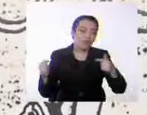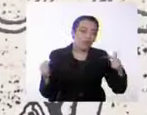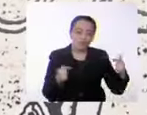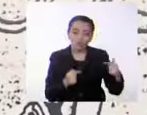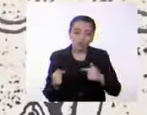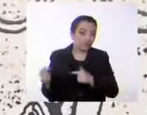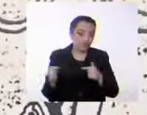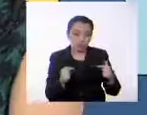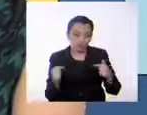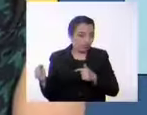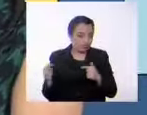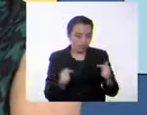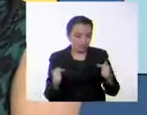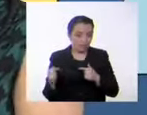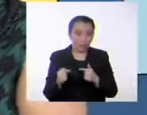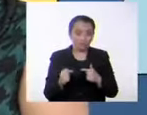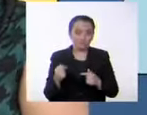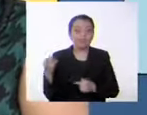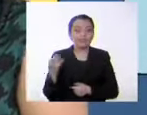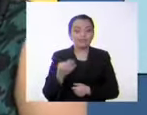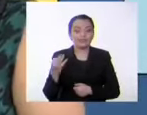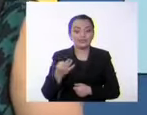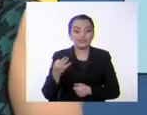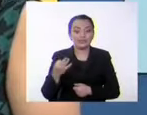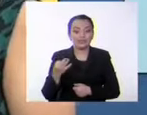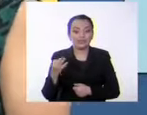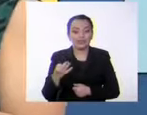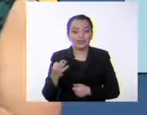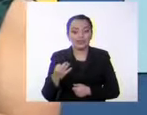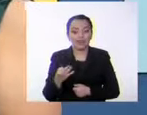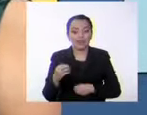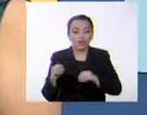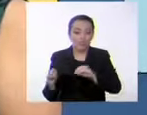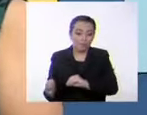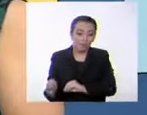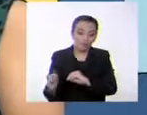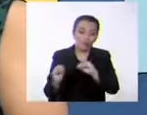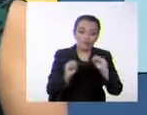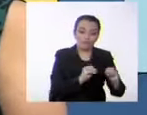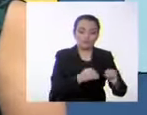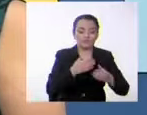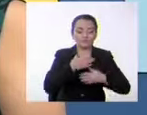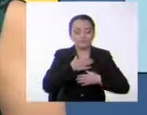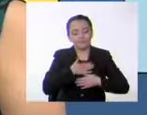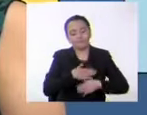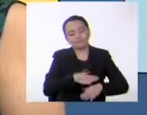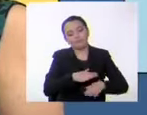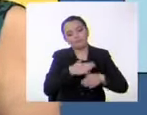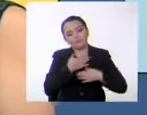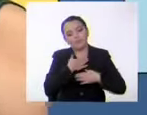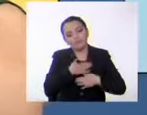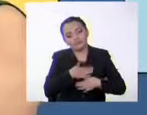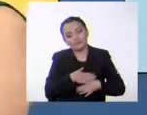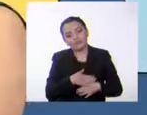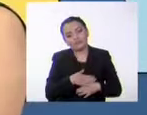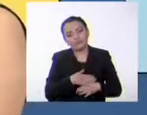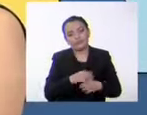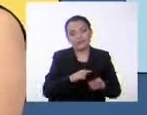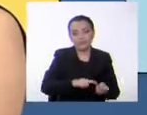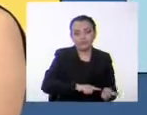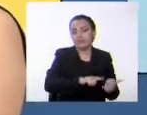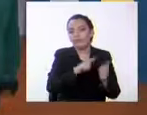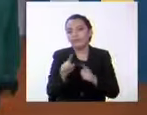también tuvieron que regresar a Caxual nuevamente, ¿verdad?, para descansar, reponer energías, ¿verdad?, y